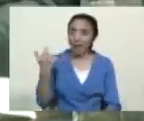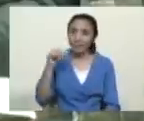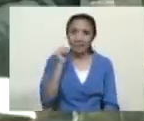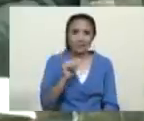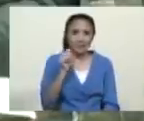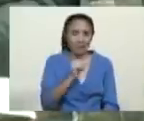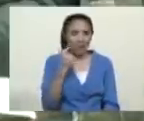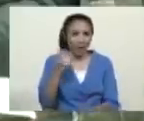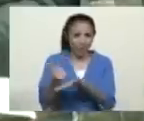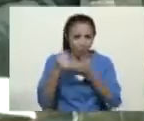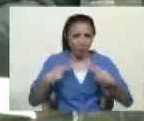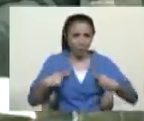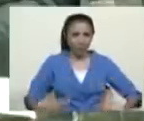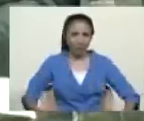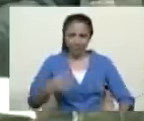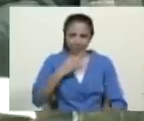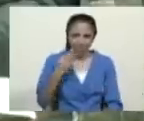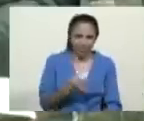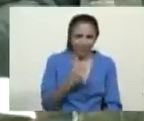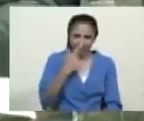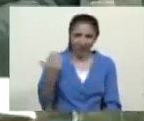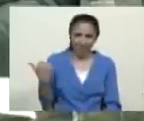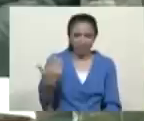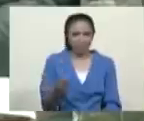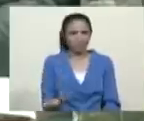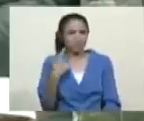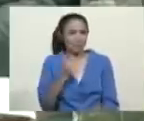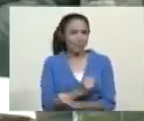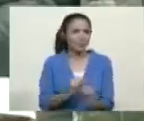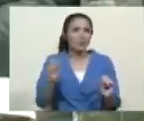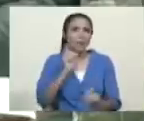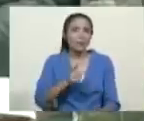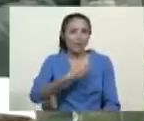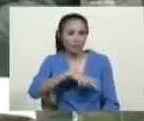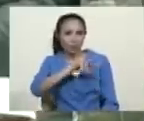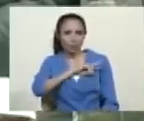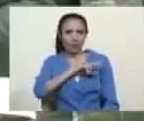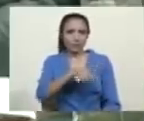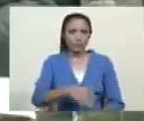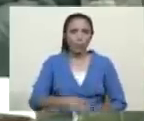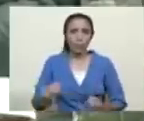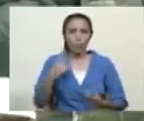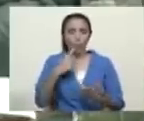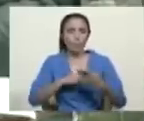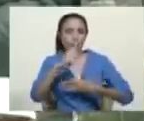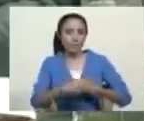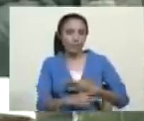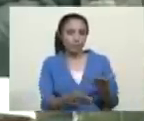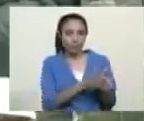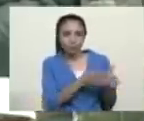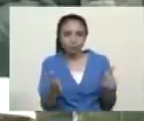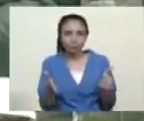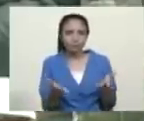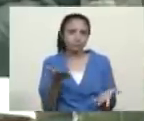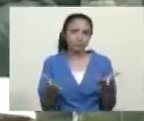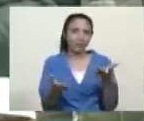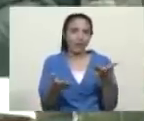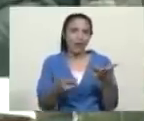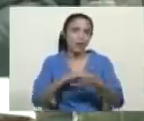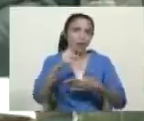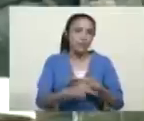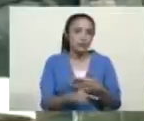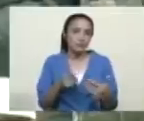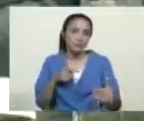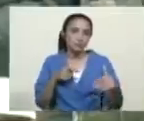nada humanitario. Más bien fue algo que se podría calificar de alimentación a la